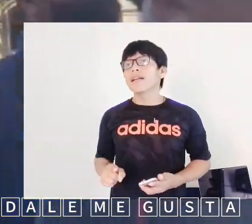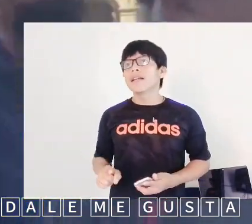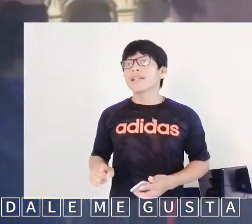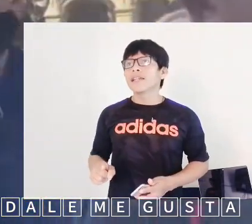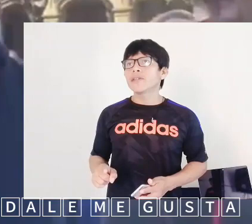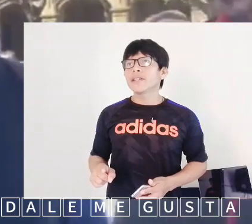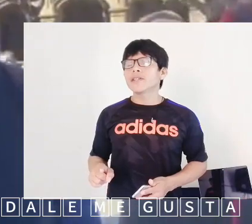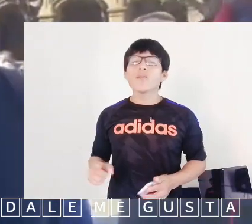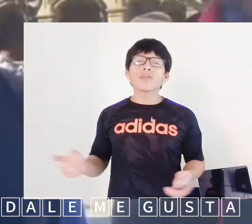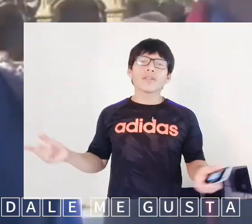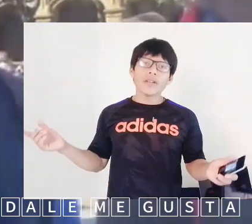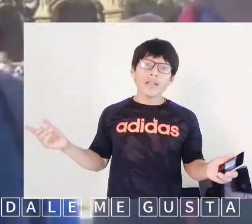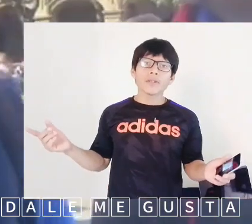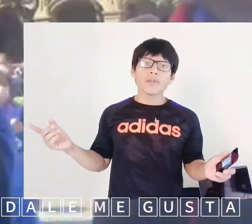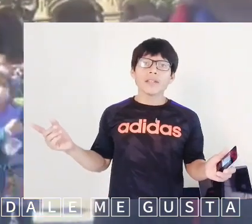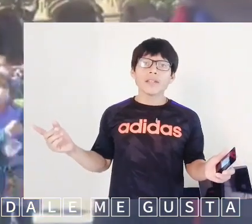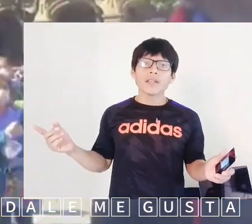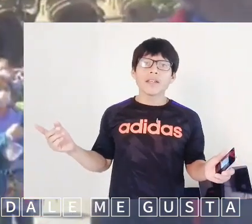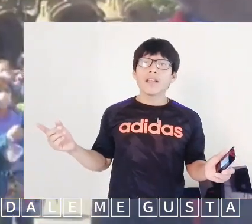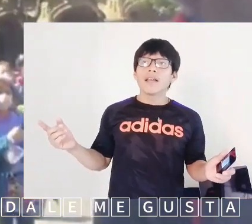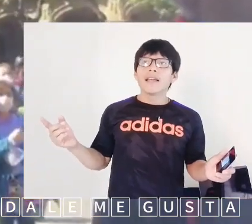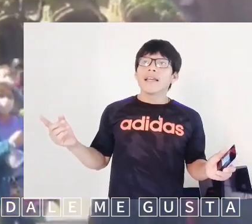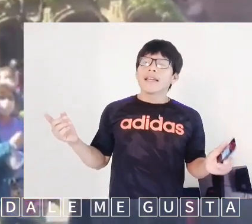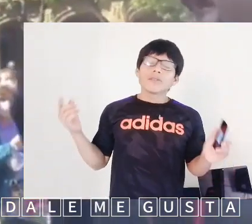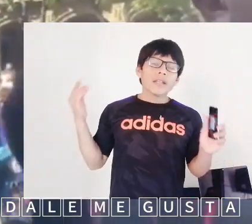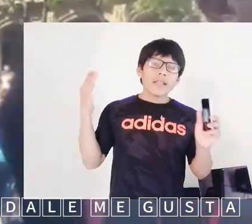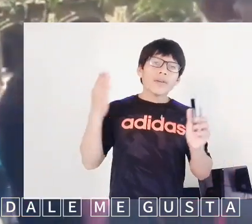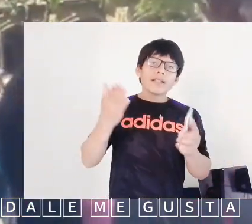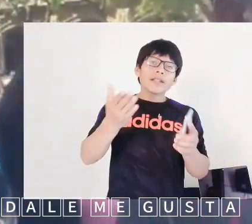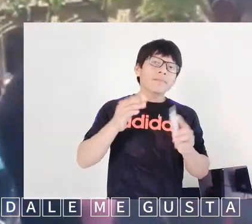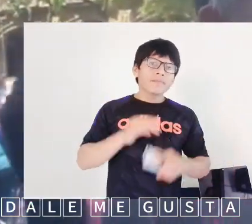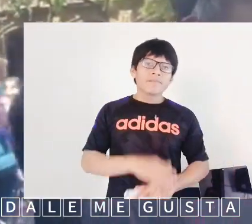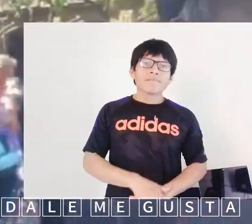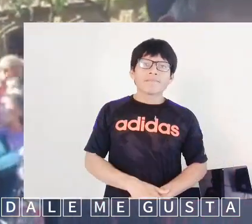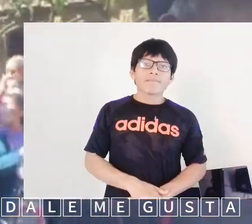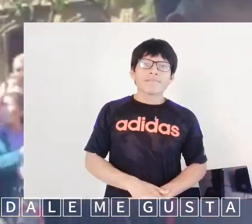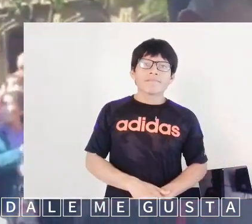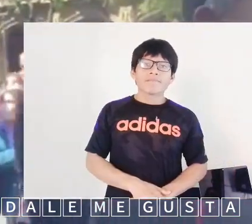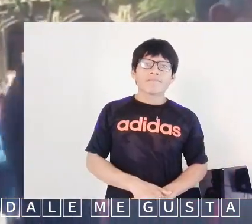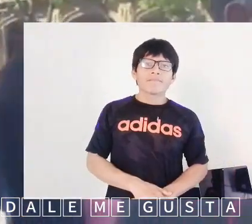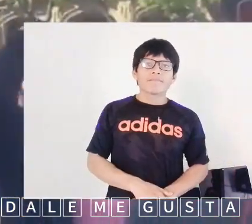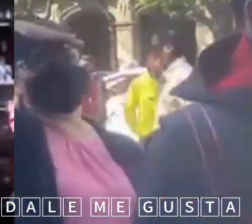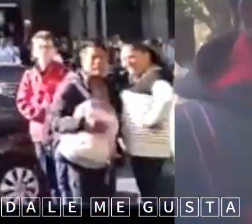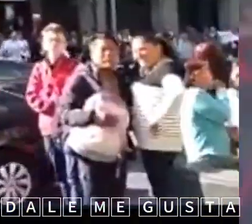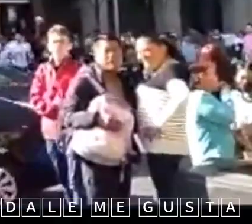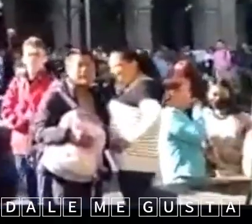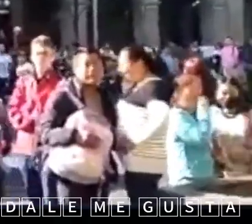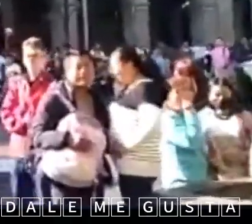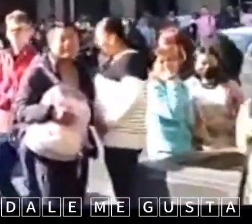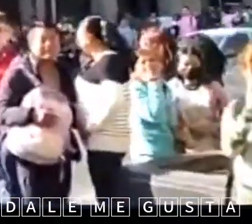cual, señores, ¿cómo sucedieron las cosas? Sucedieron así.